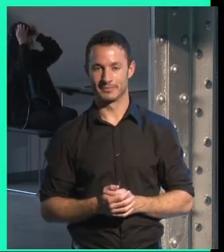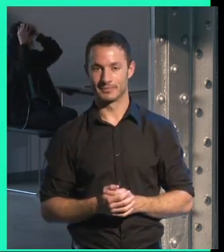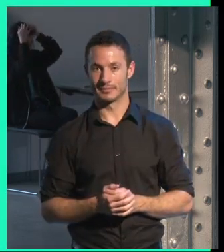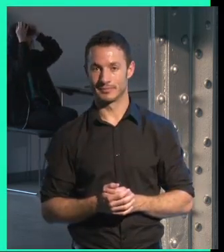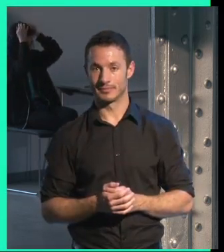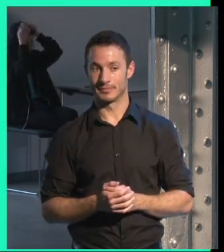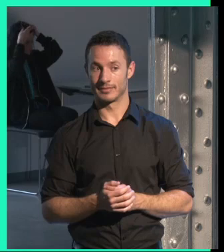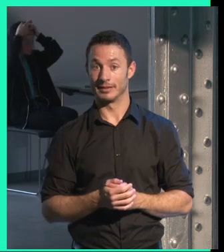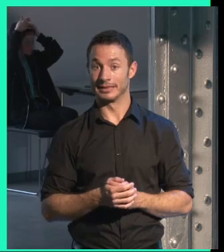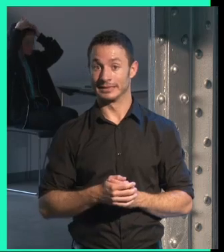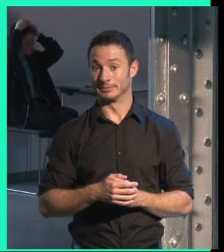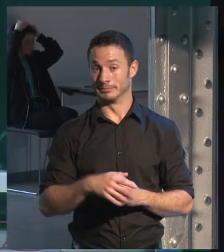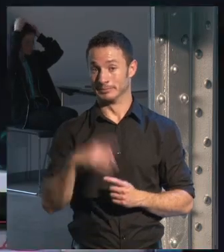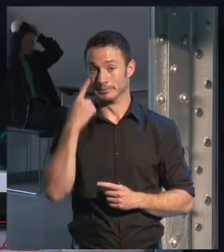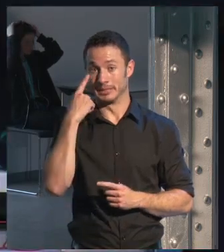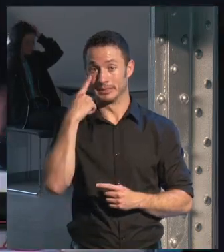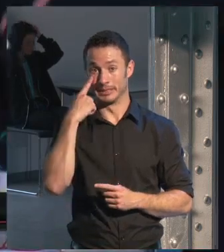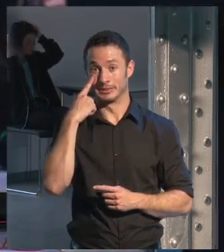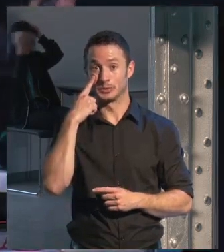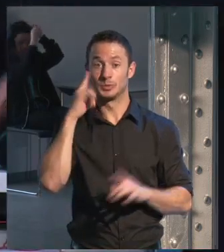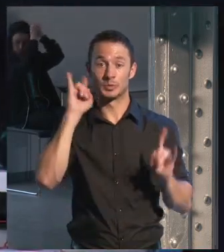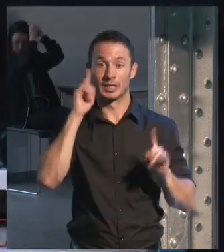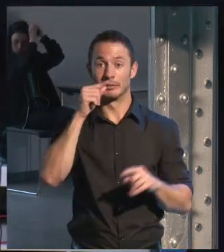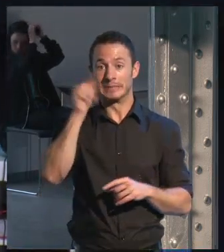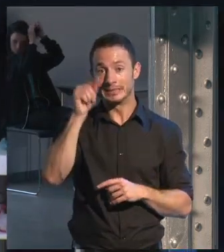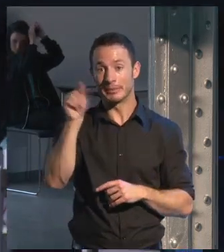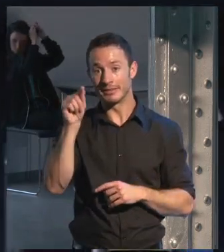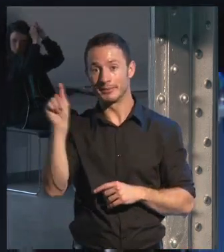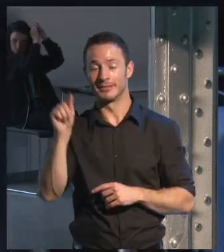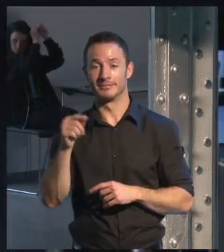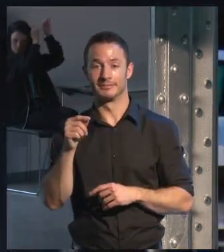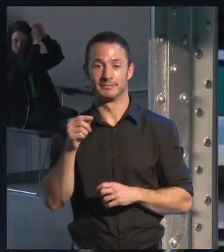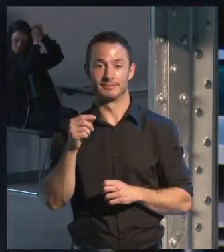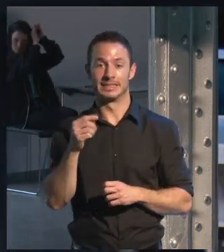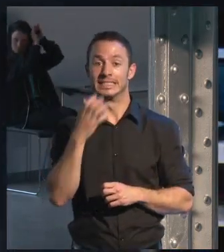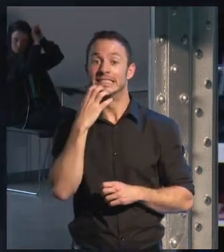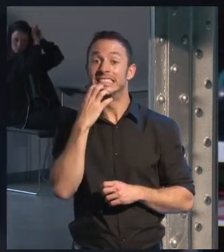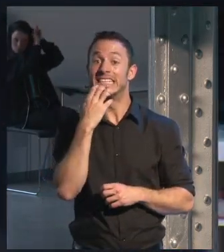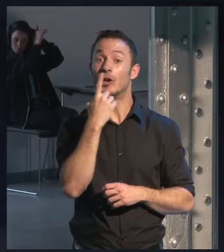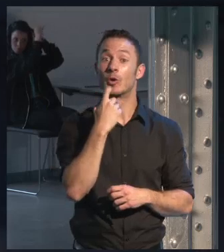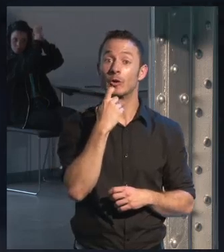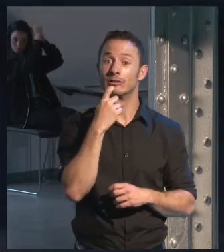¿Veis que van sonando clink, clink, clink, clink? Y van diciendo uno, uno bien... En cuanto veáis uno rojo es que han hecho algo